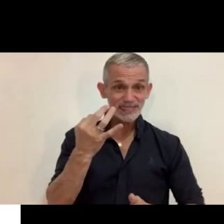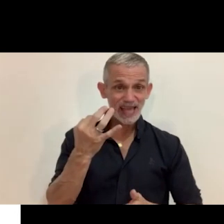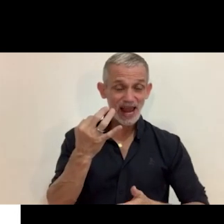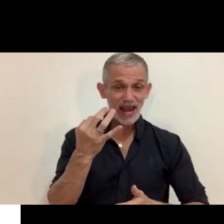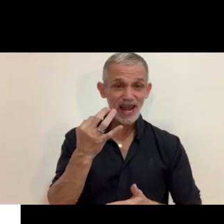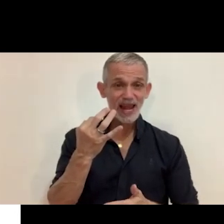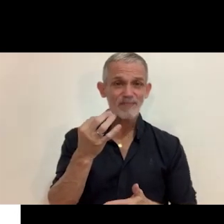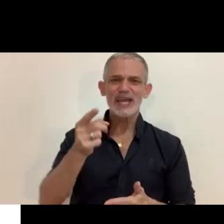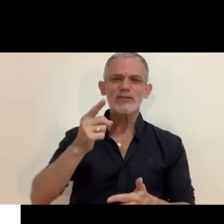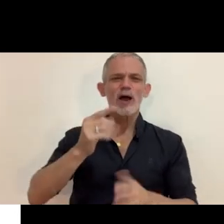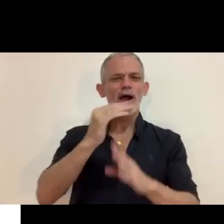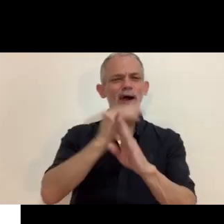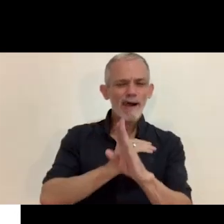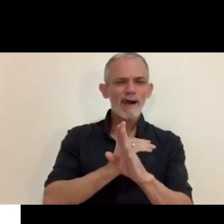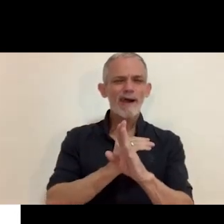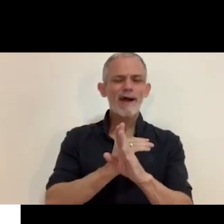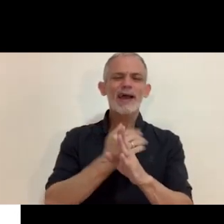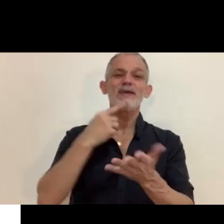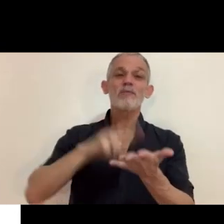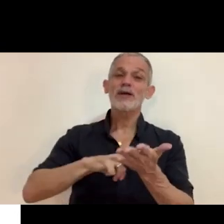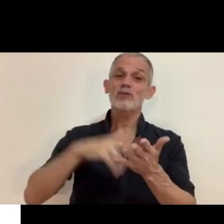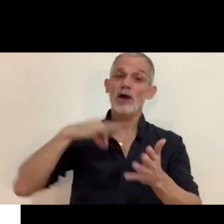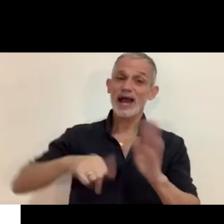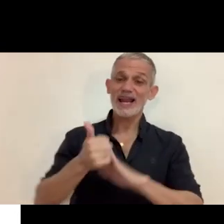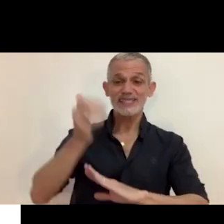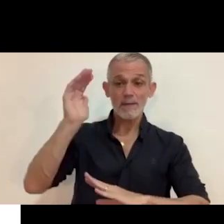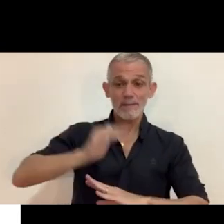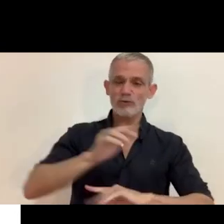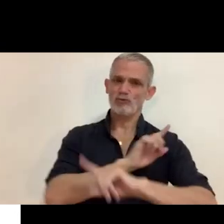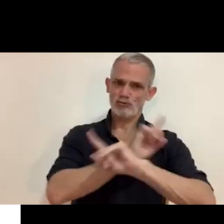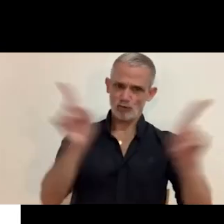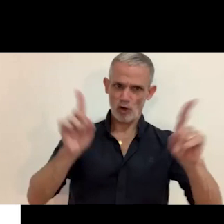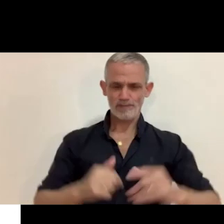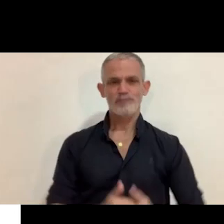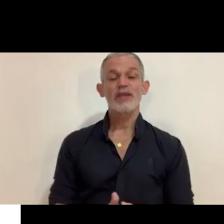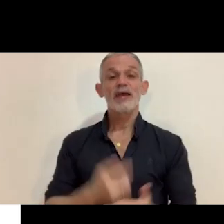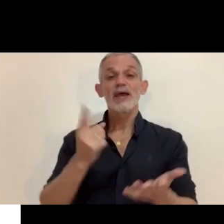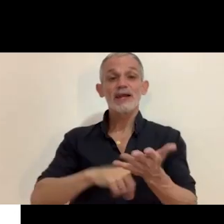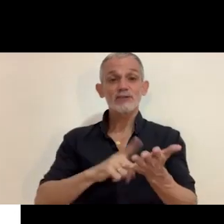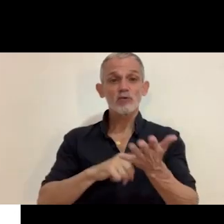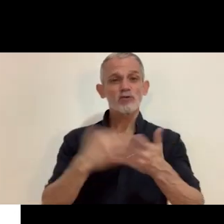es deducible de impuesto a las ganancias. La resolución general